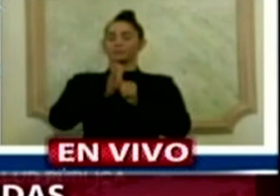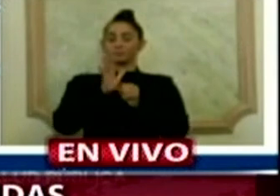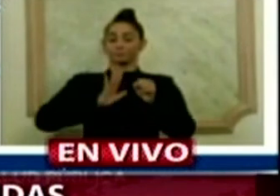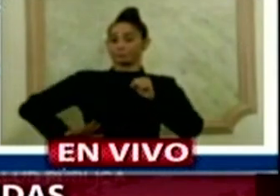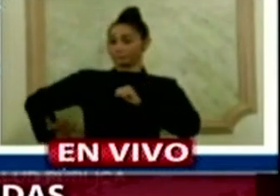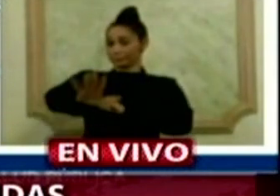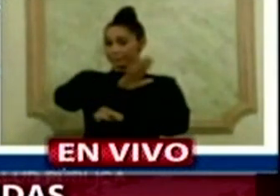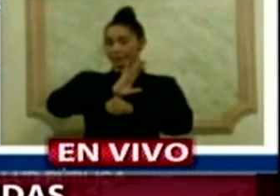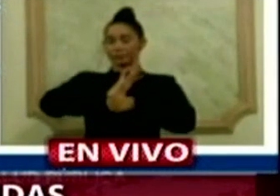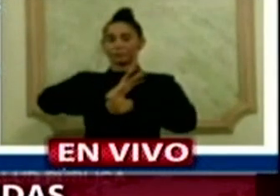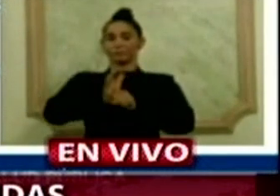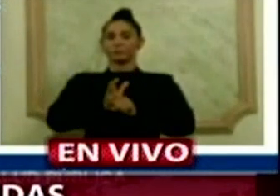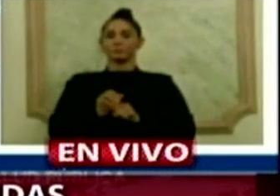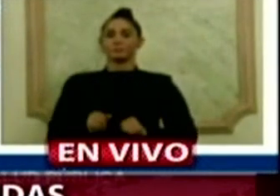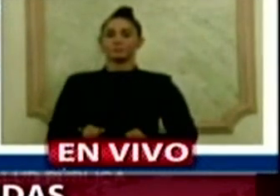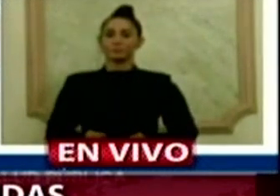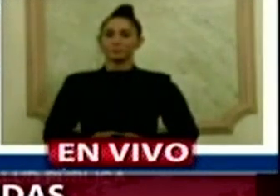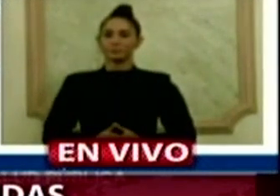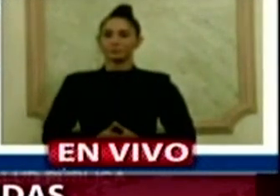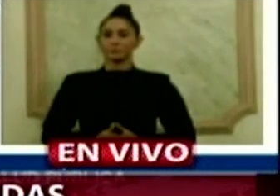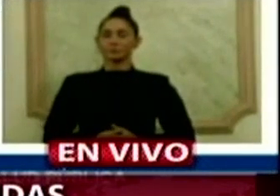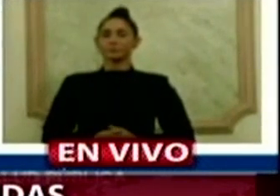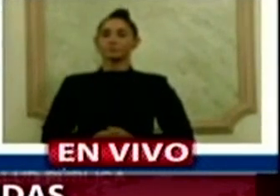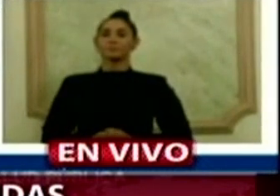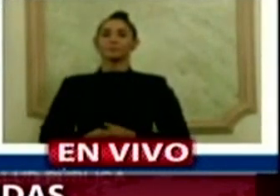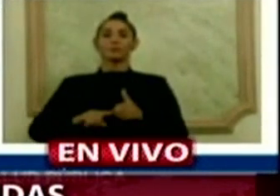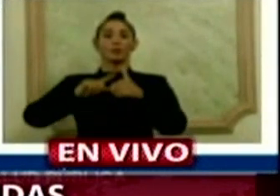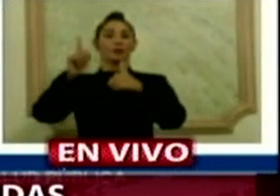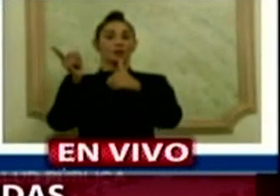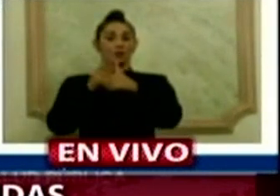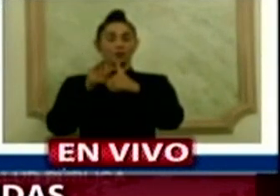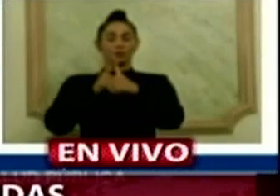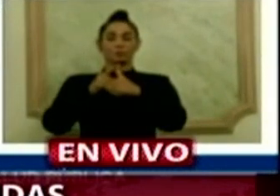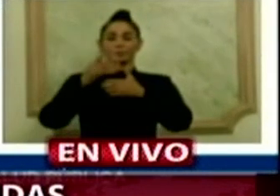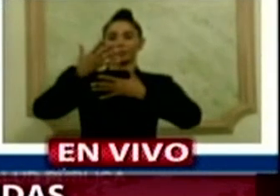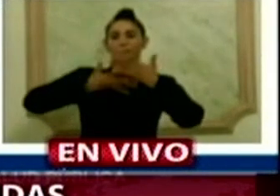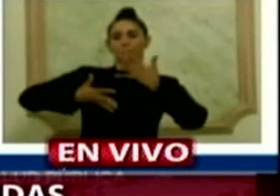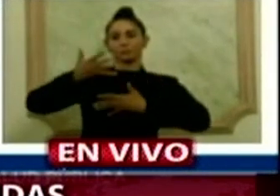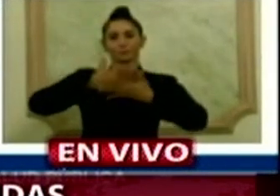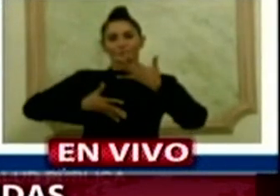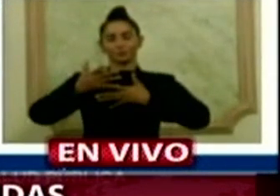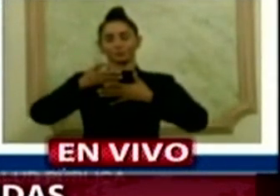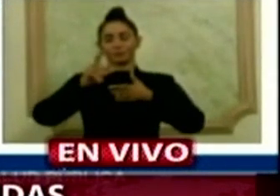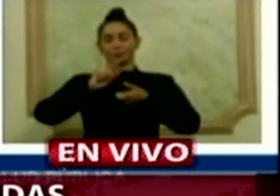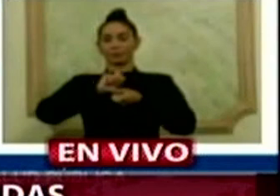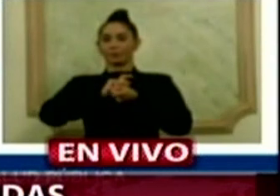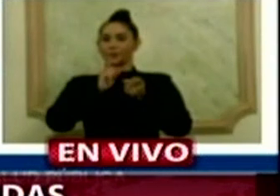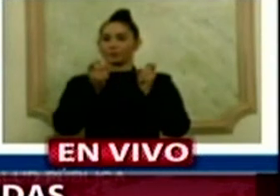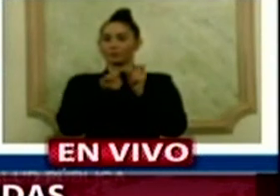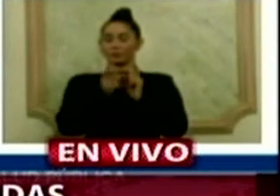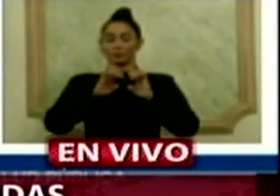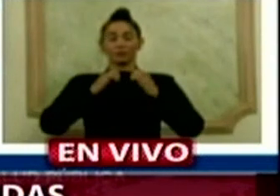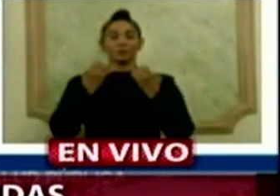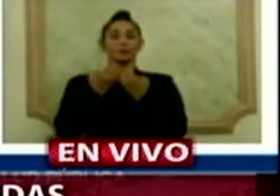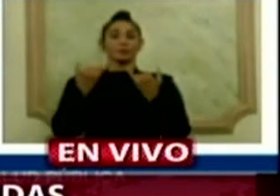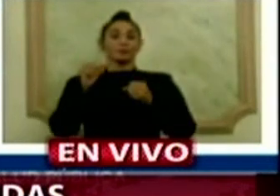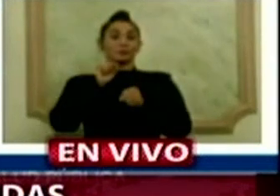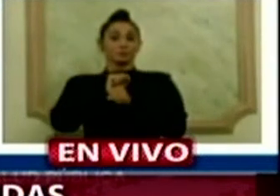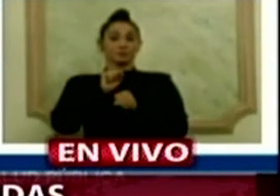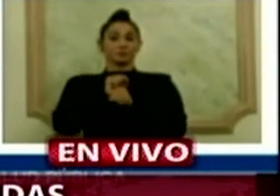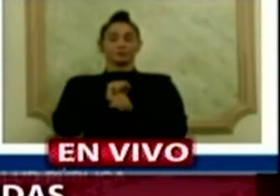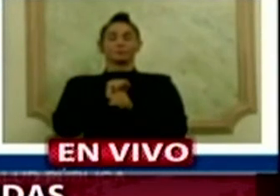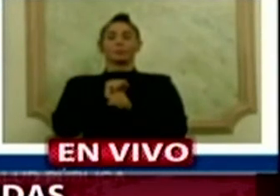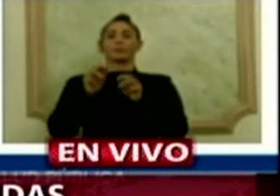del COVID-19. Lo primero es socializar el plan diseñado por el equipo que ahora dirige